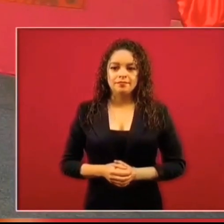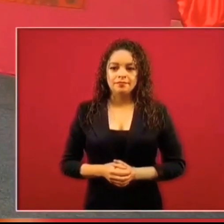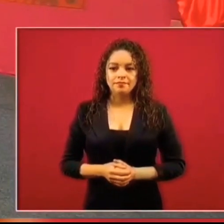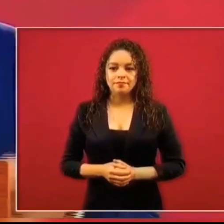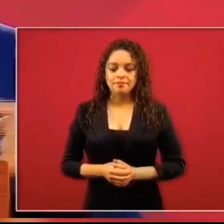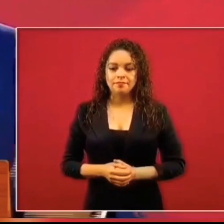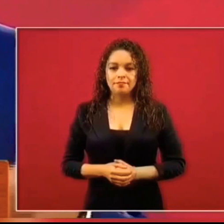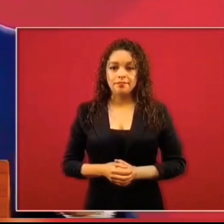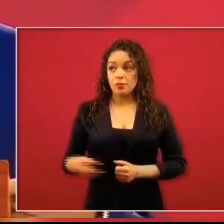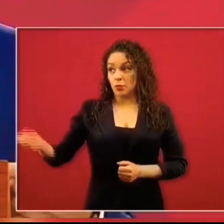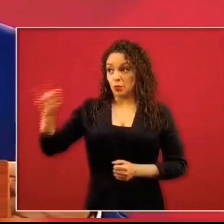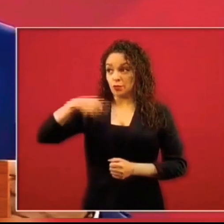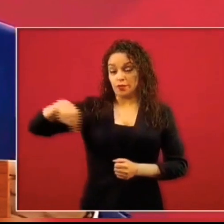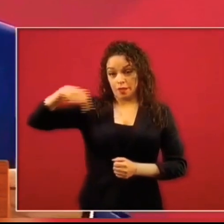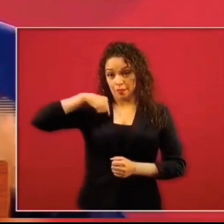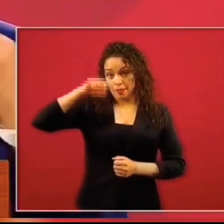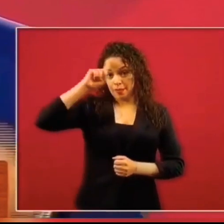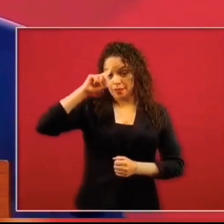se contesta,